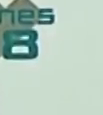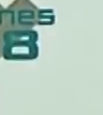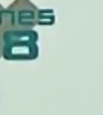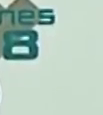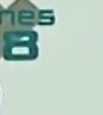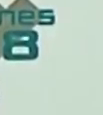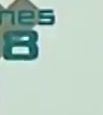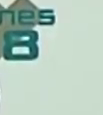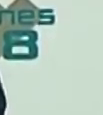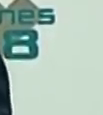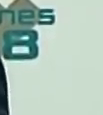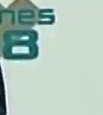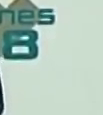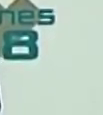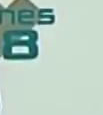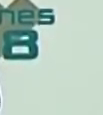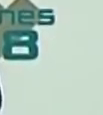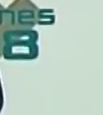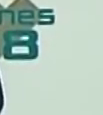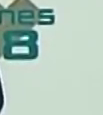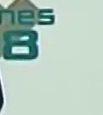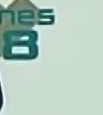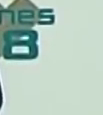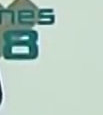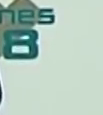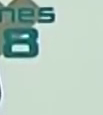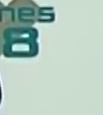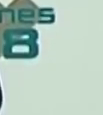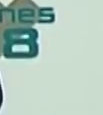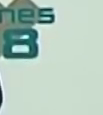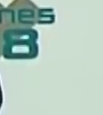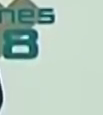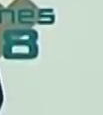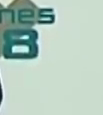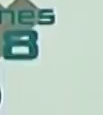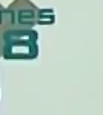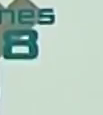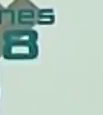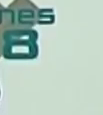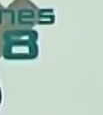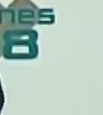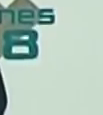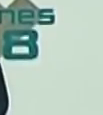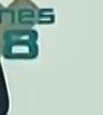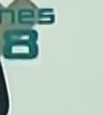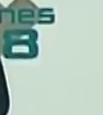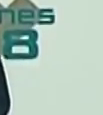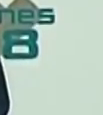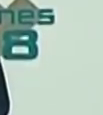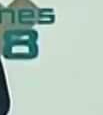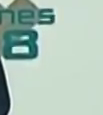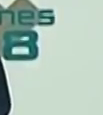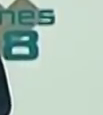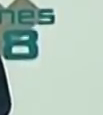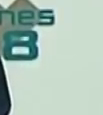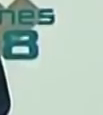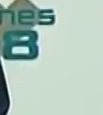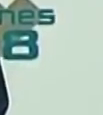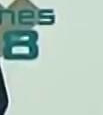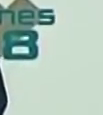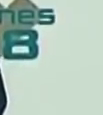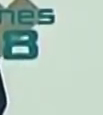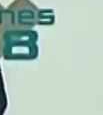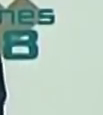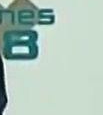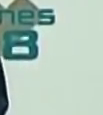venezolana, llamada así, venezolana. Y fue cuando se dio la sorpresa de la inscripción de las